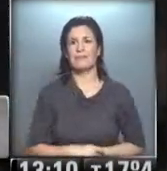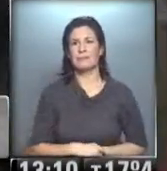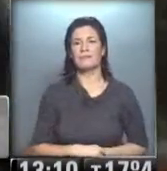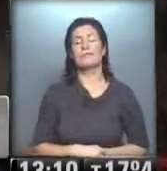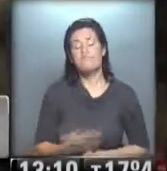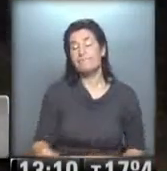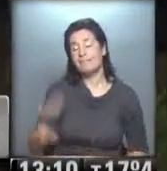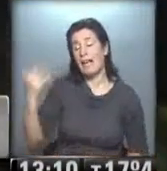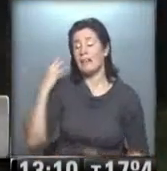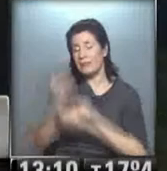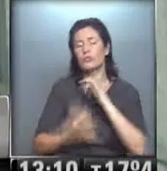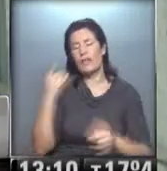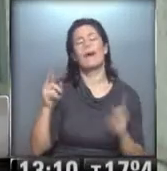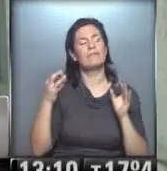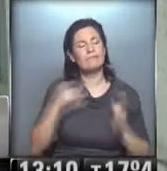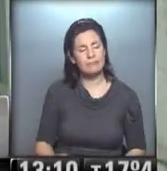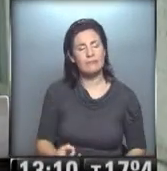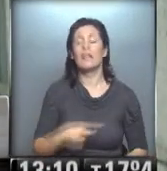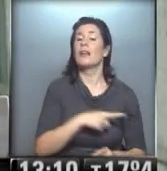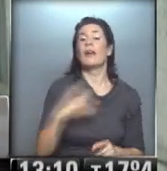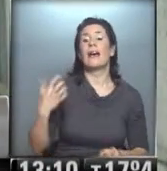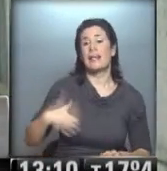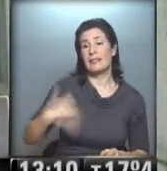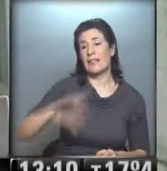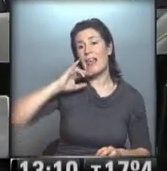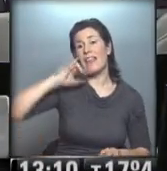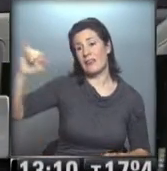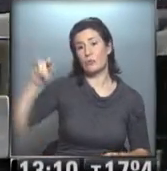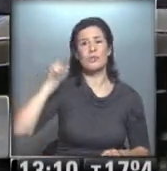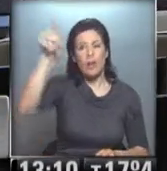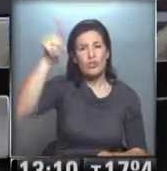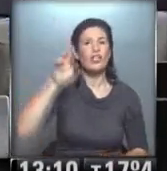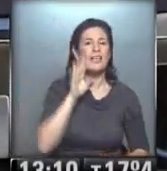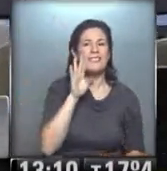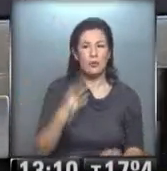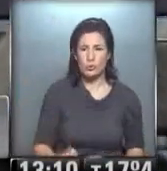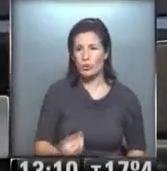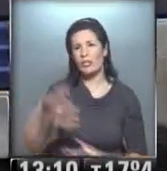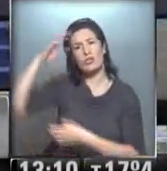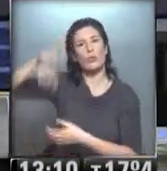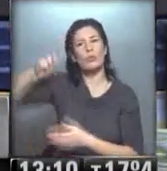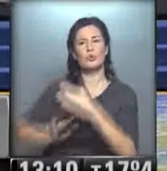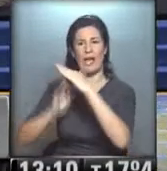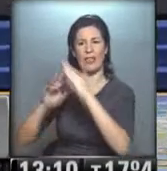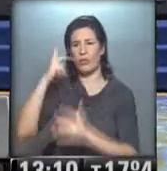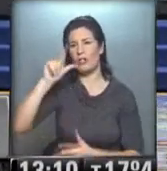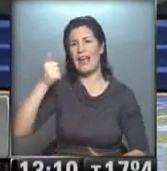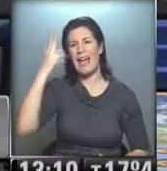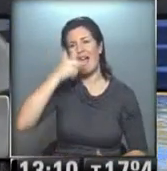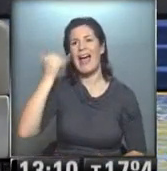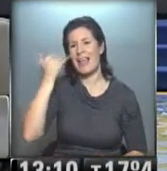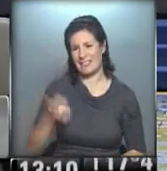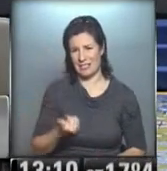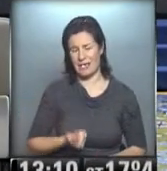había señalado nuestro país demandó a los estados unidos de norteamérica ante la corte internacional de la haya el reclamo se basa en la